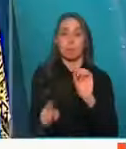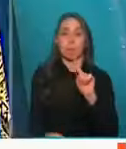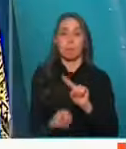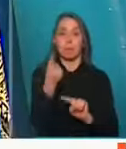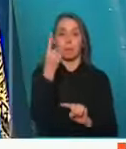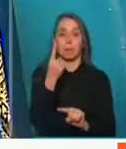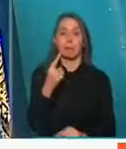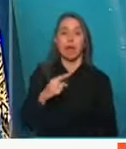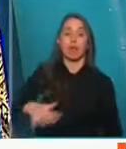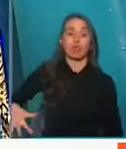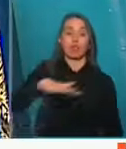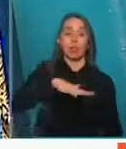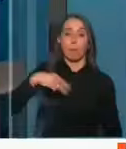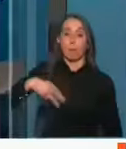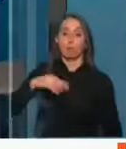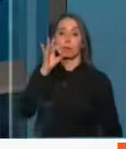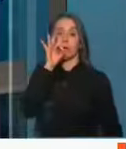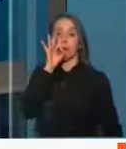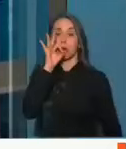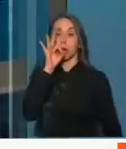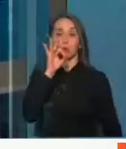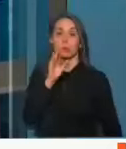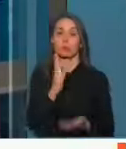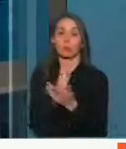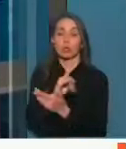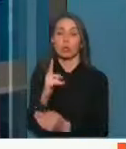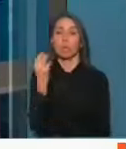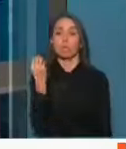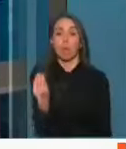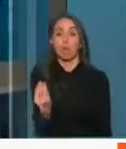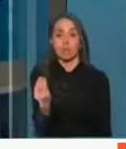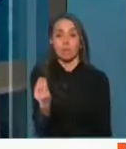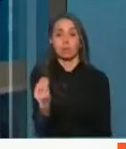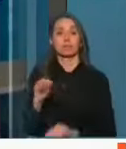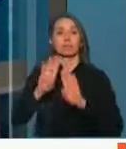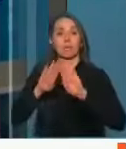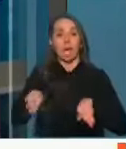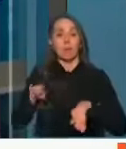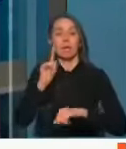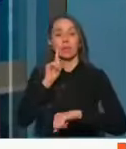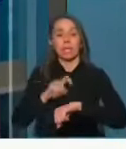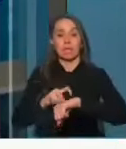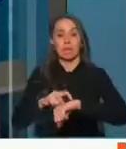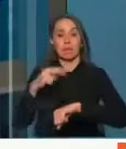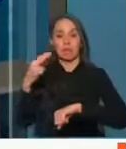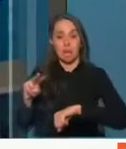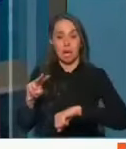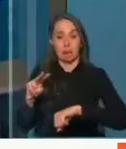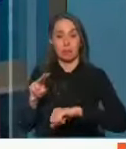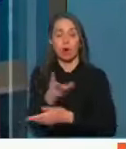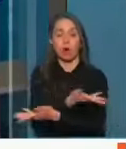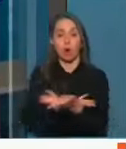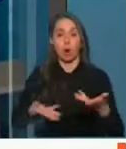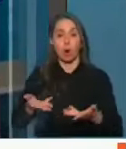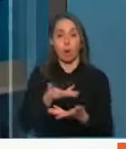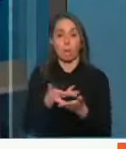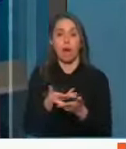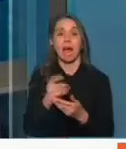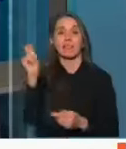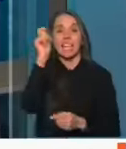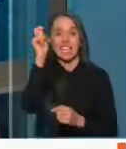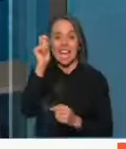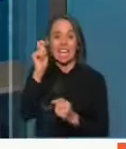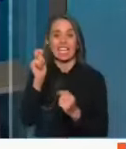un municipio como Las Condes. Lo encuentro que es súper bien, porque así, aparte de eso, tienen su tiempo, aparte de compartir también un poco más en los